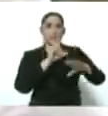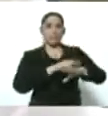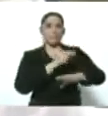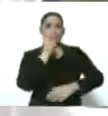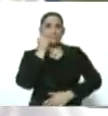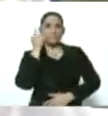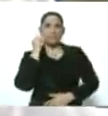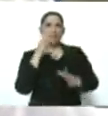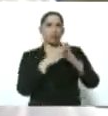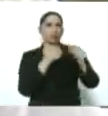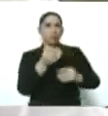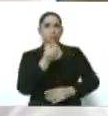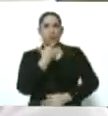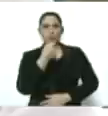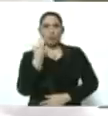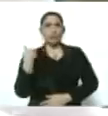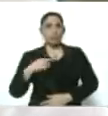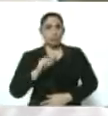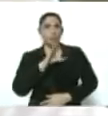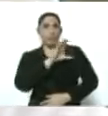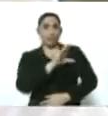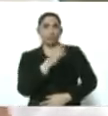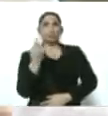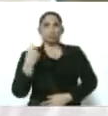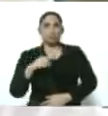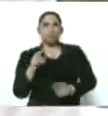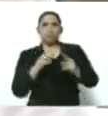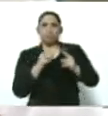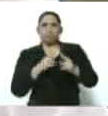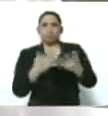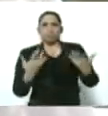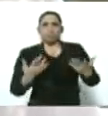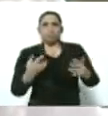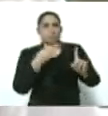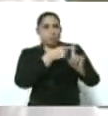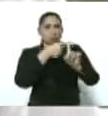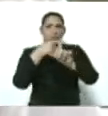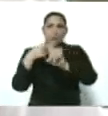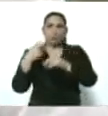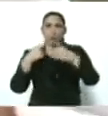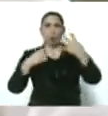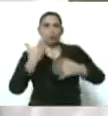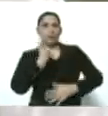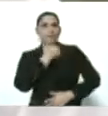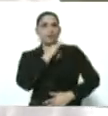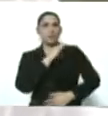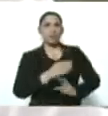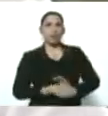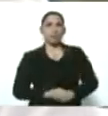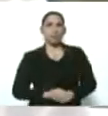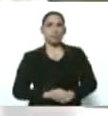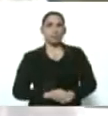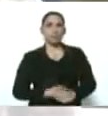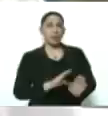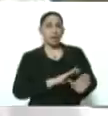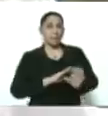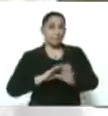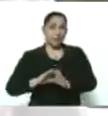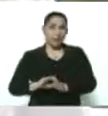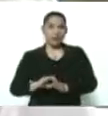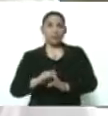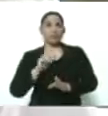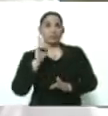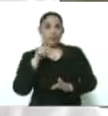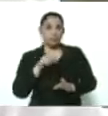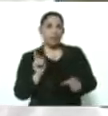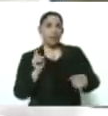todos son drogas que tenemos en el país, drogas que se conocían sus efectos positivos en otras enfermedades. Y aparte de estas que están ya incluidas en el